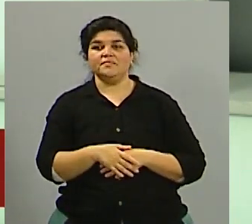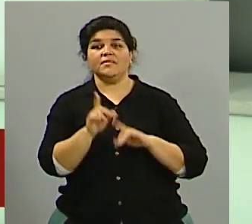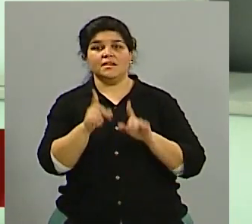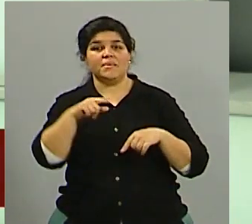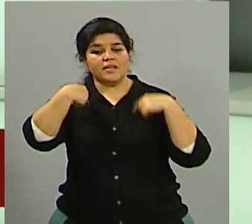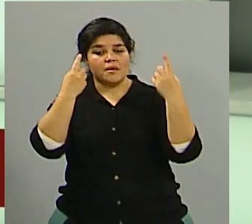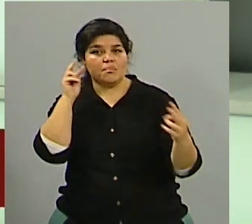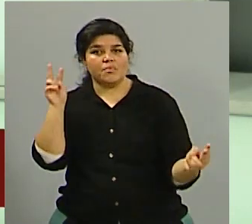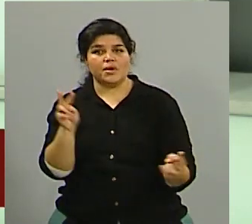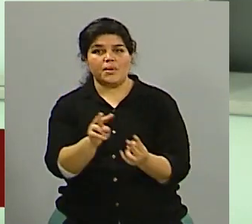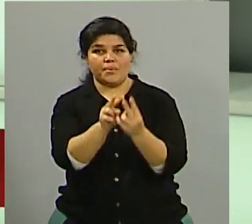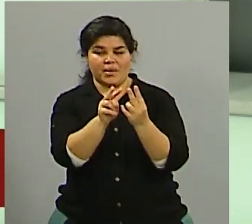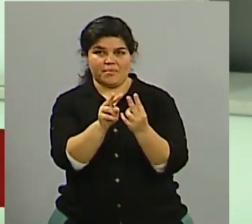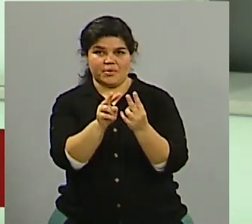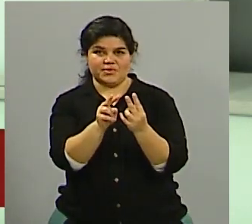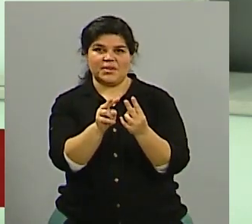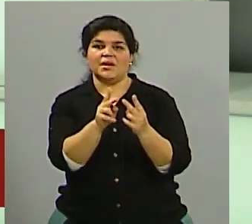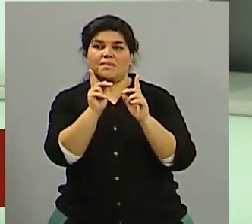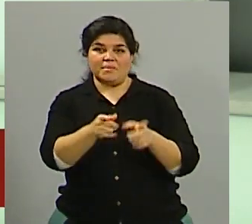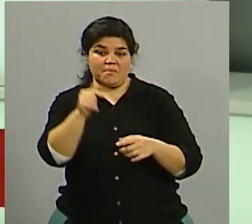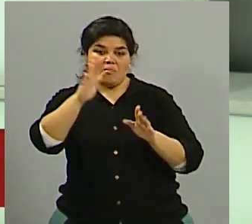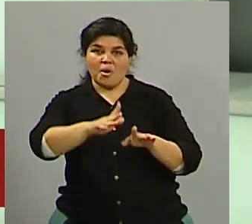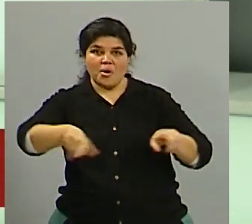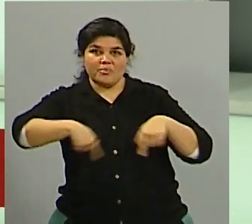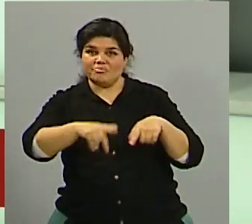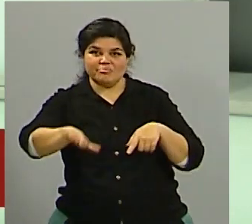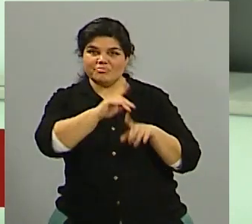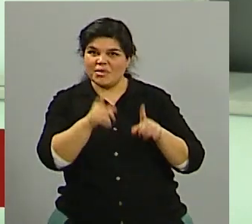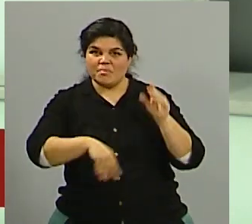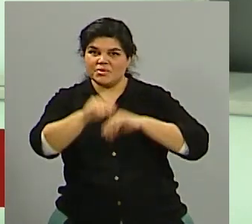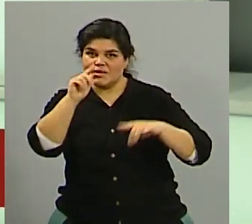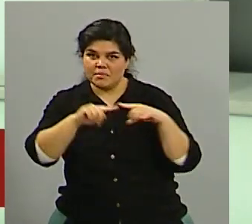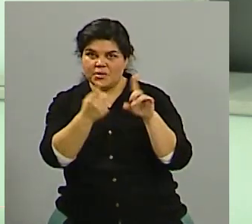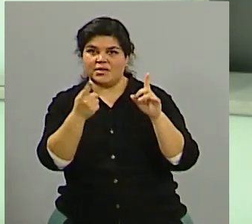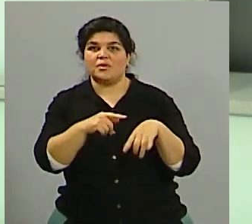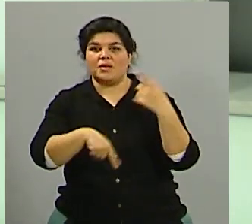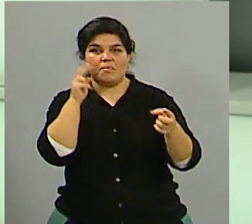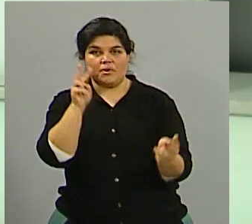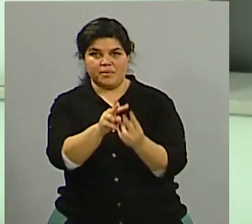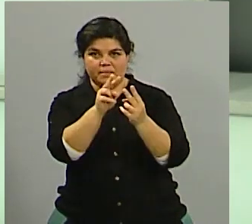será hasta la próxima vez que nos reencontremos en este estudio con Chat Político. Hasta ese momento.